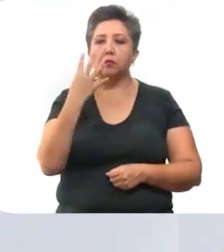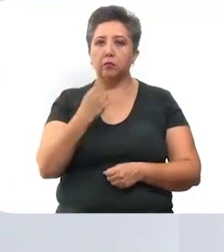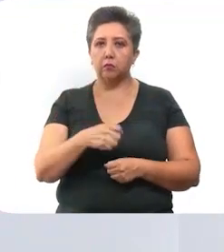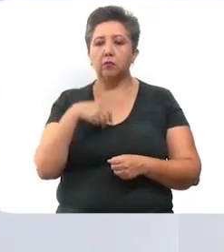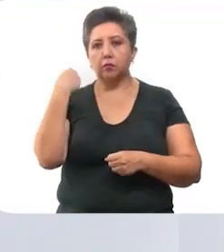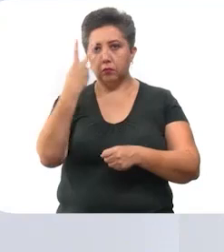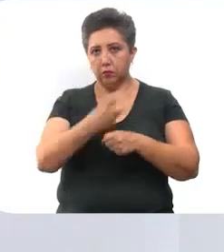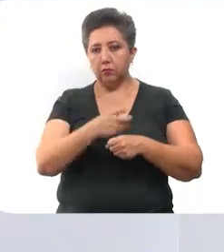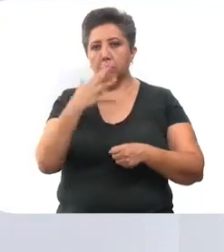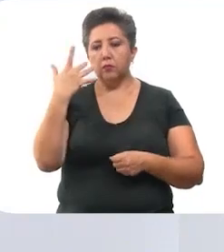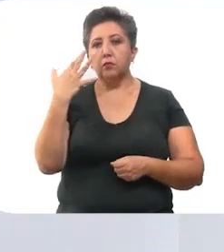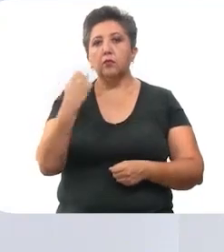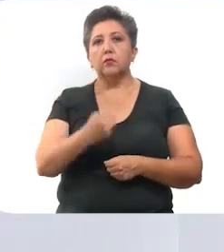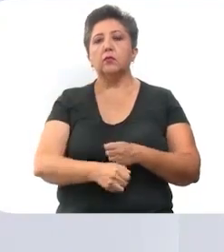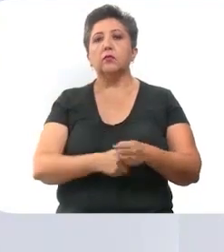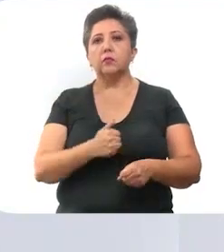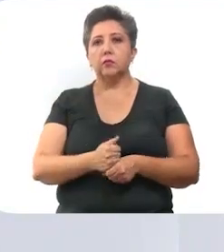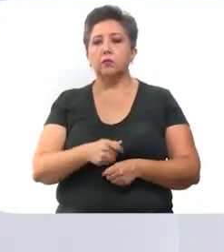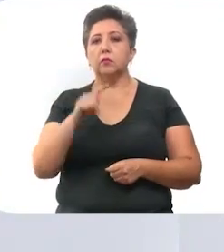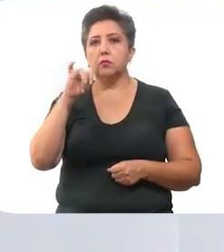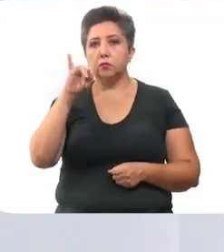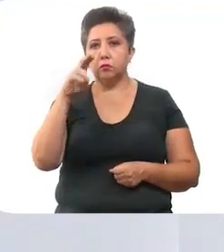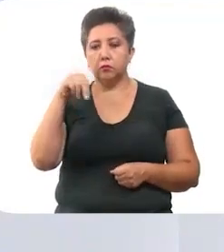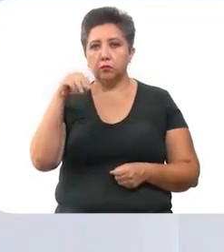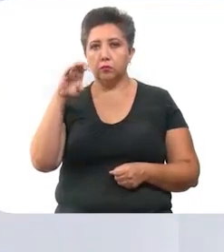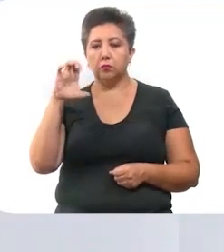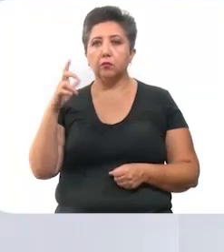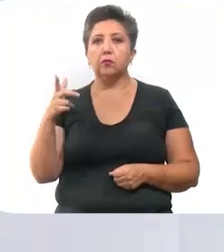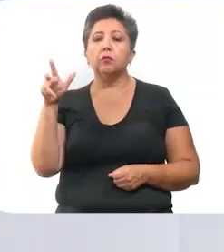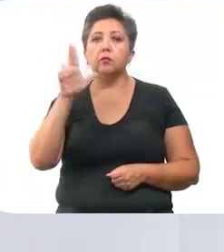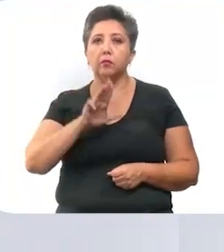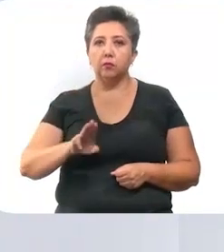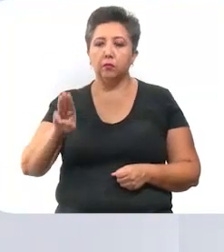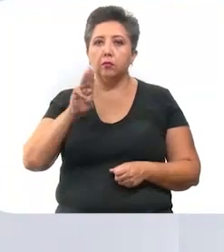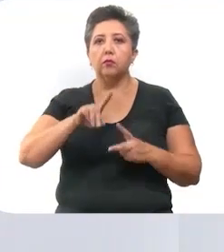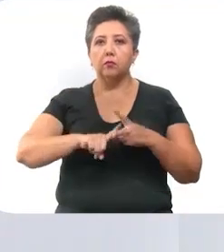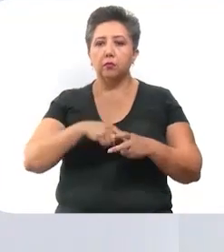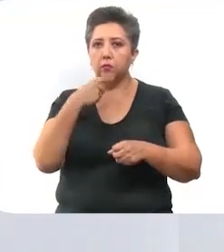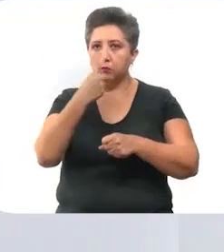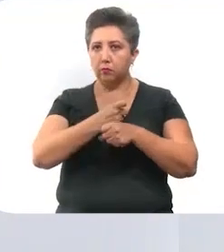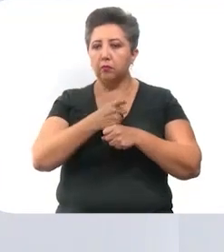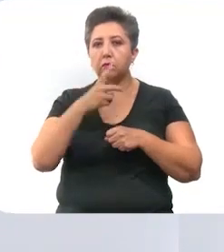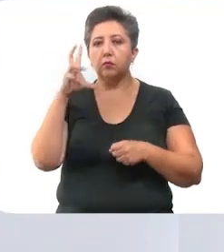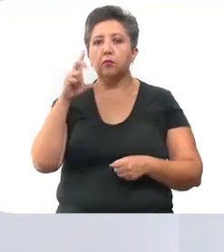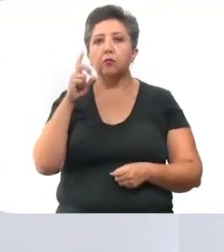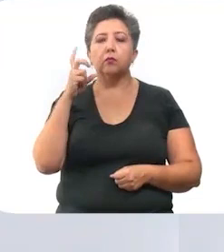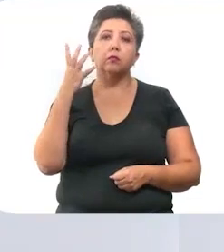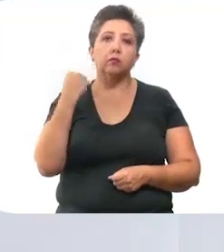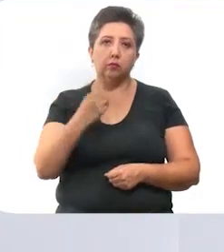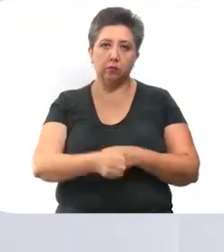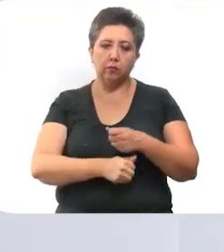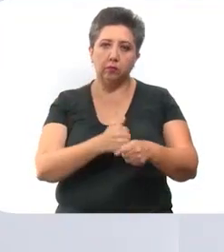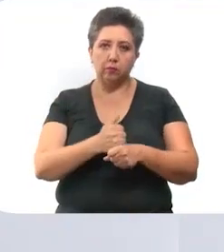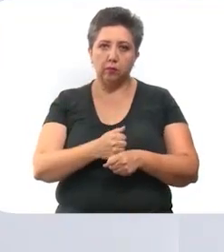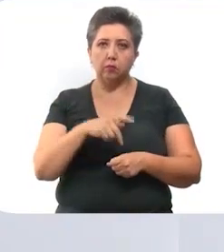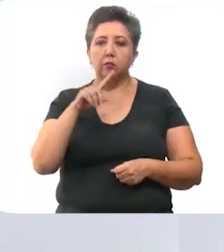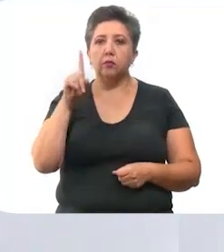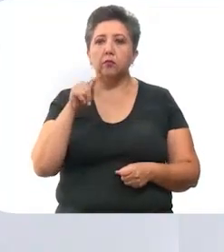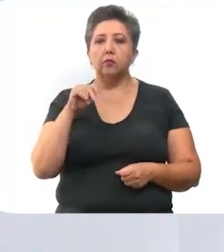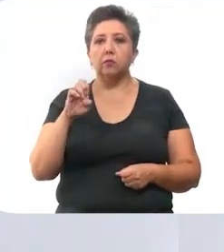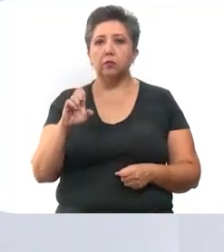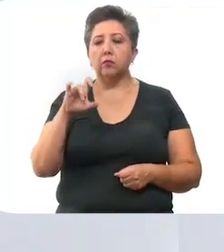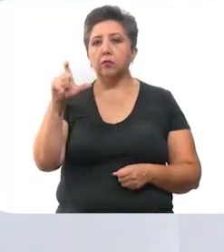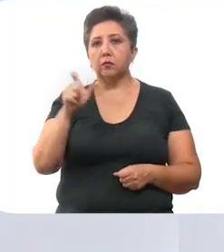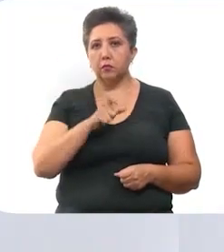y segunda dosis de 50 a 59 en Timucuy. El miércoles 28 iniciará la primera dosis de 30 a 39 años en